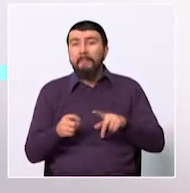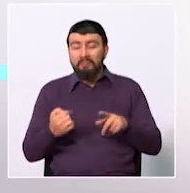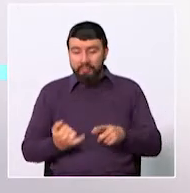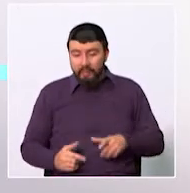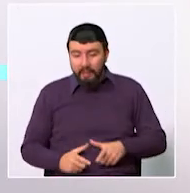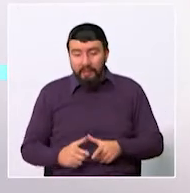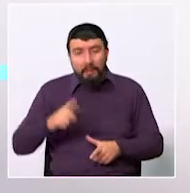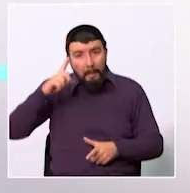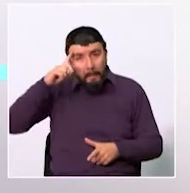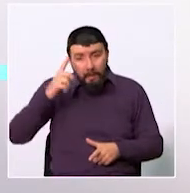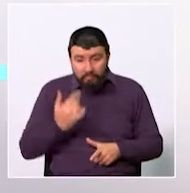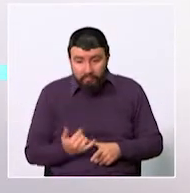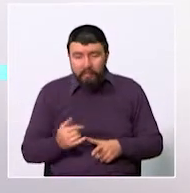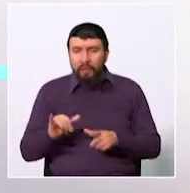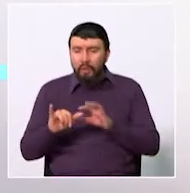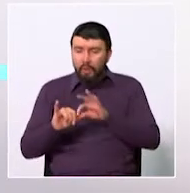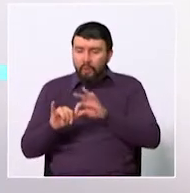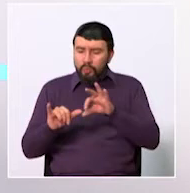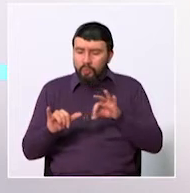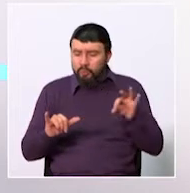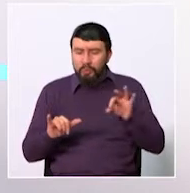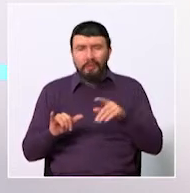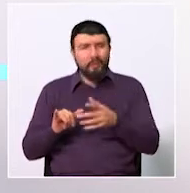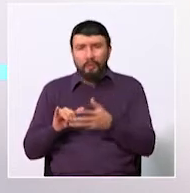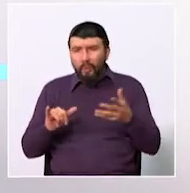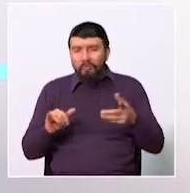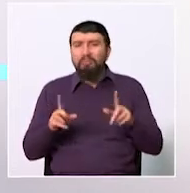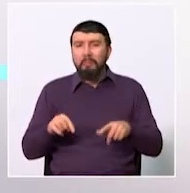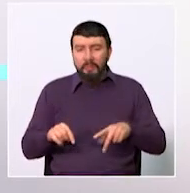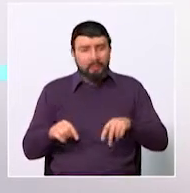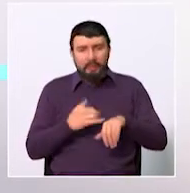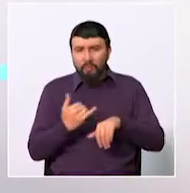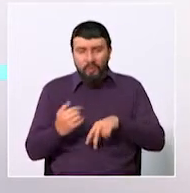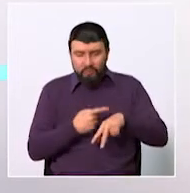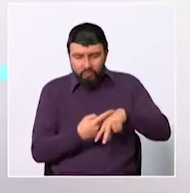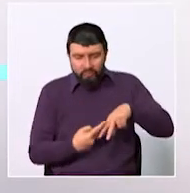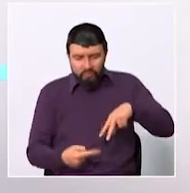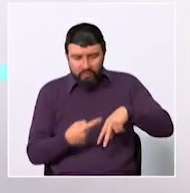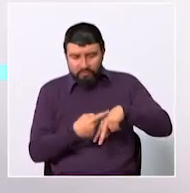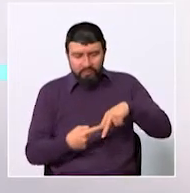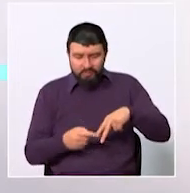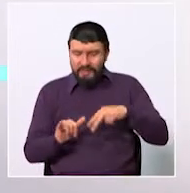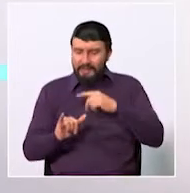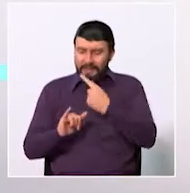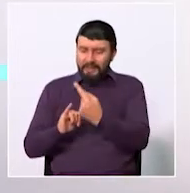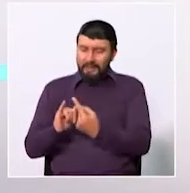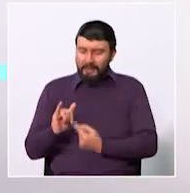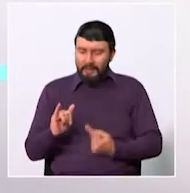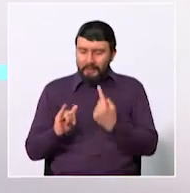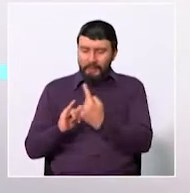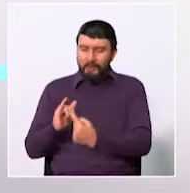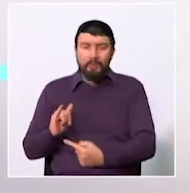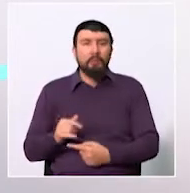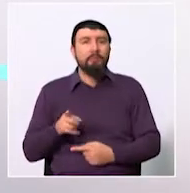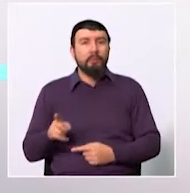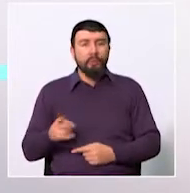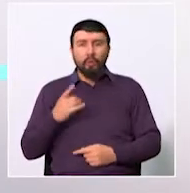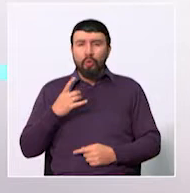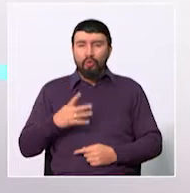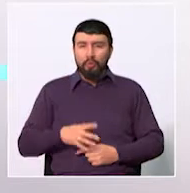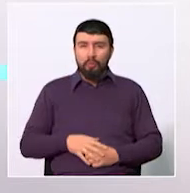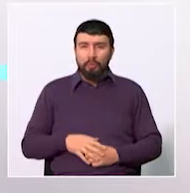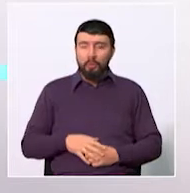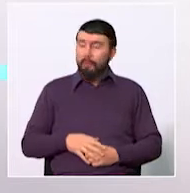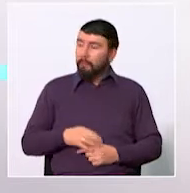en las trompas en el sistema reproductor y dan unos dolores terribles habla de un antecedente